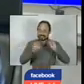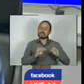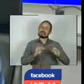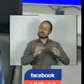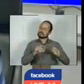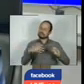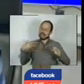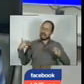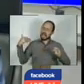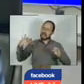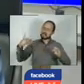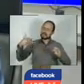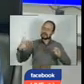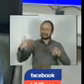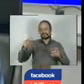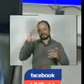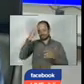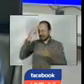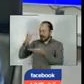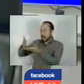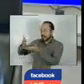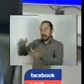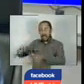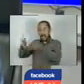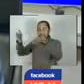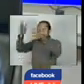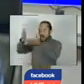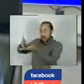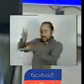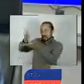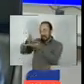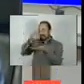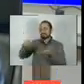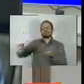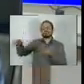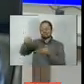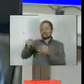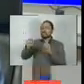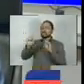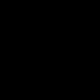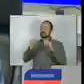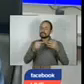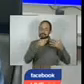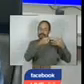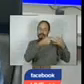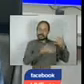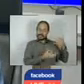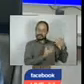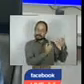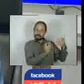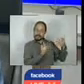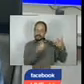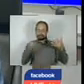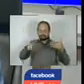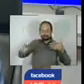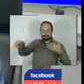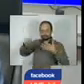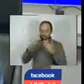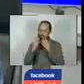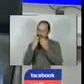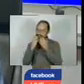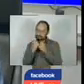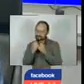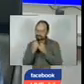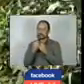años. Entonces todos los animales silvestres son sujetos de aplicación de una ley de conservación de vida silvestre, no se les